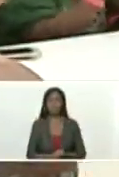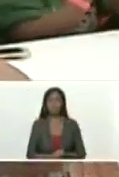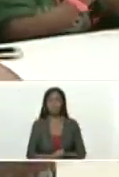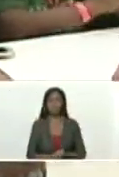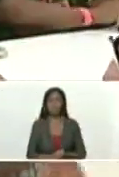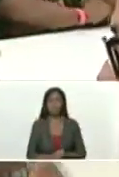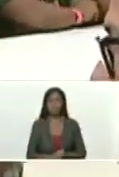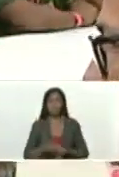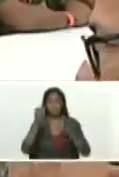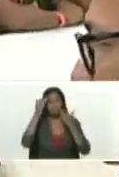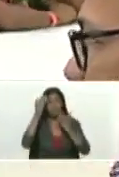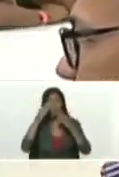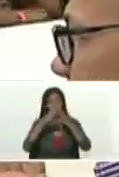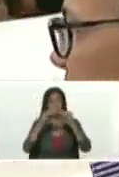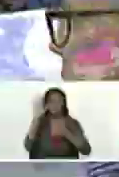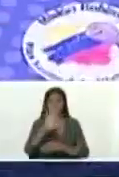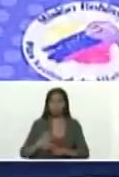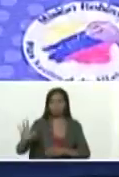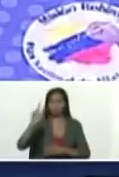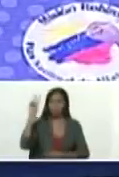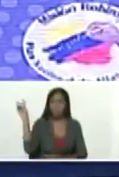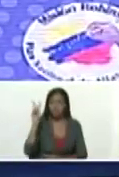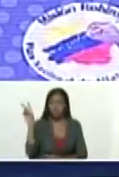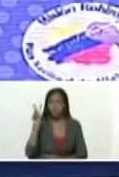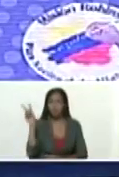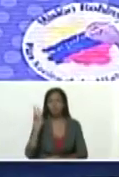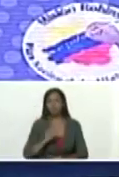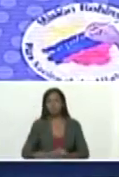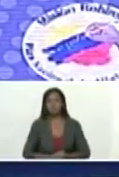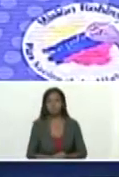Mi saludo a toda Venezuela.